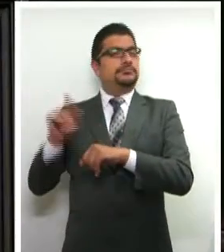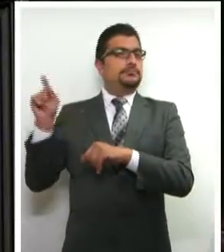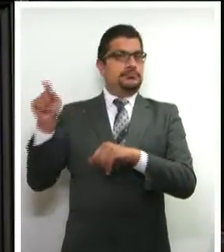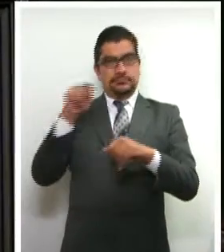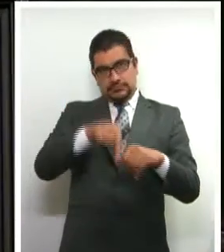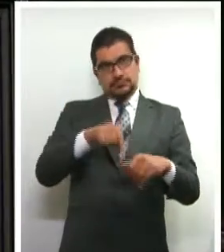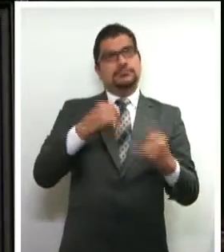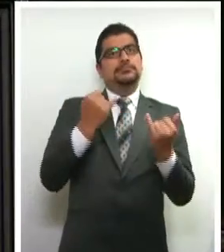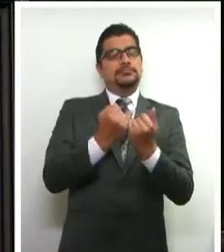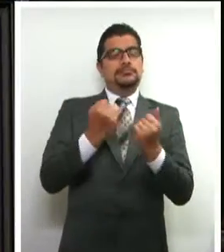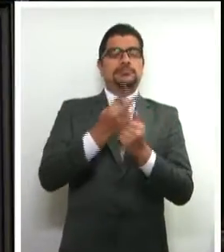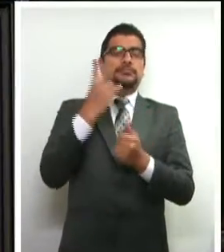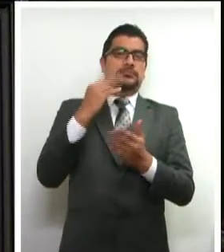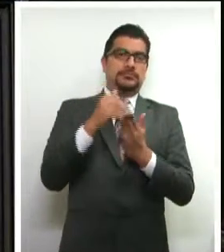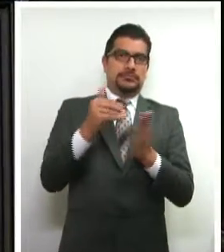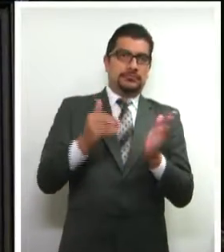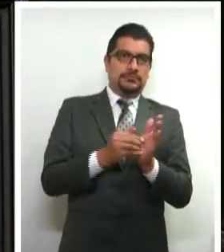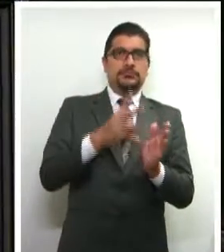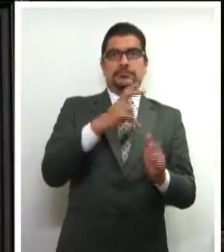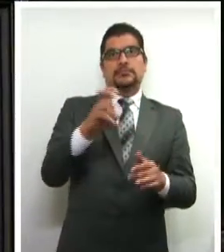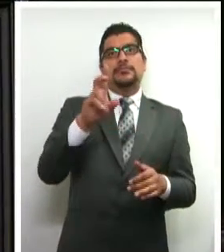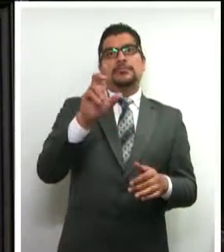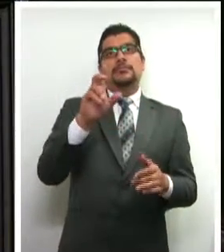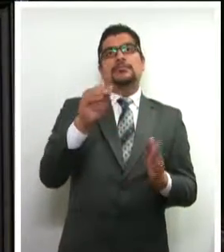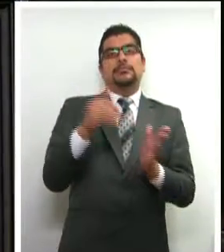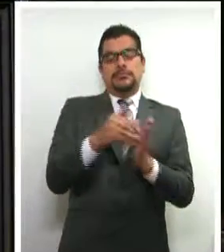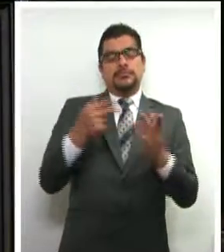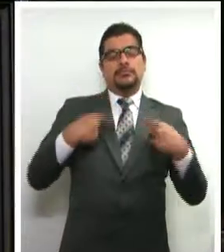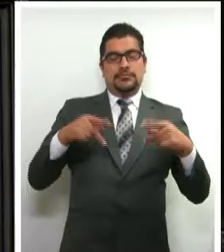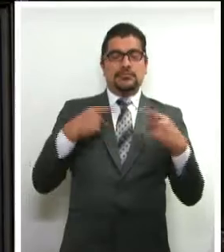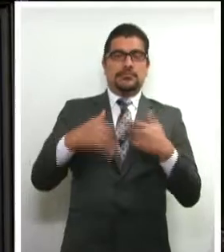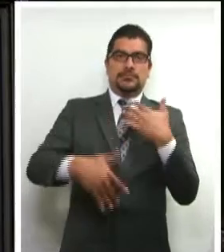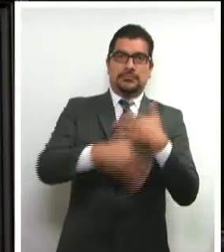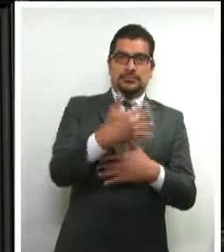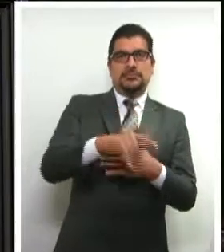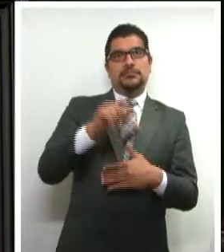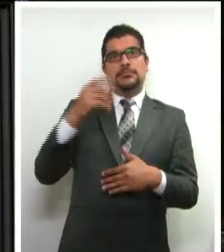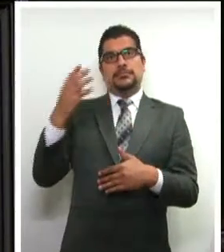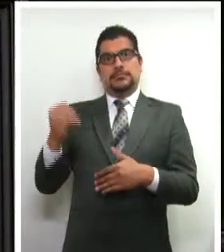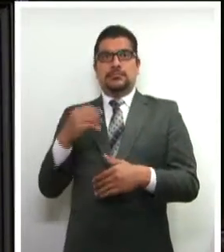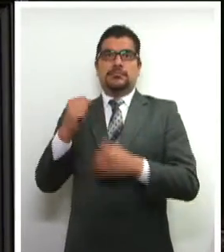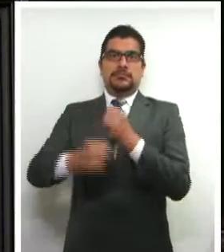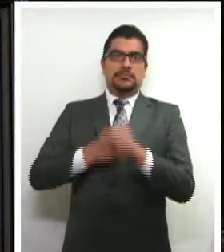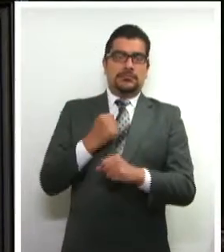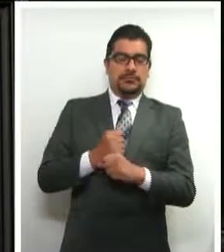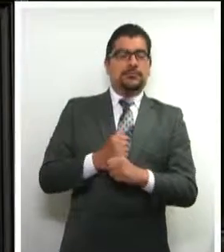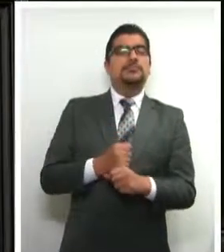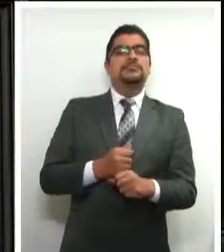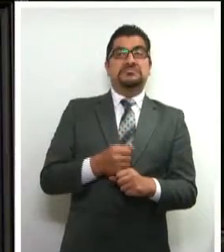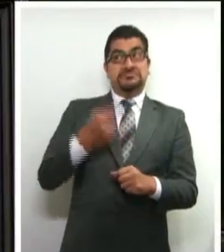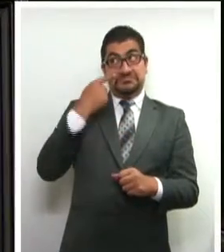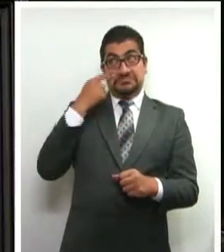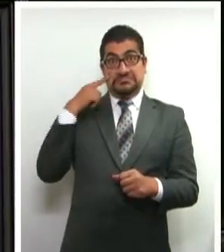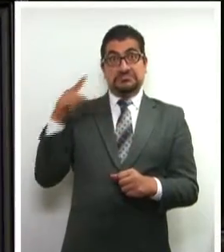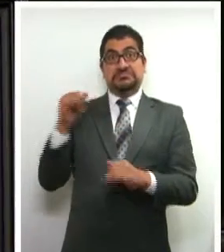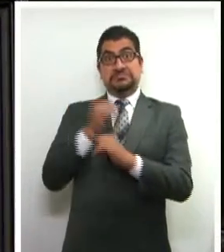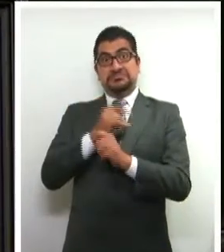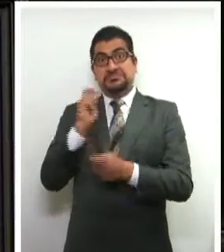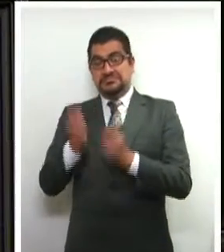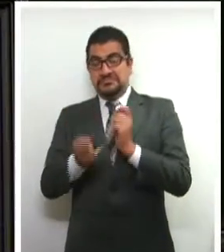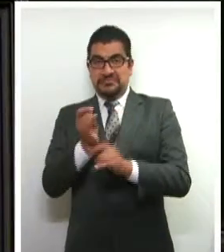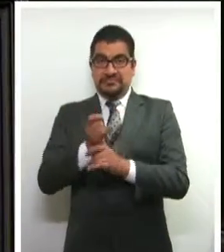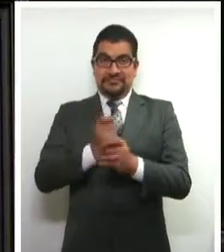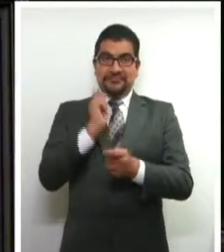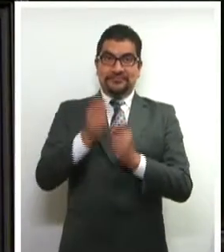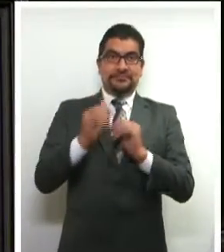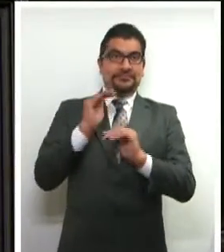Poco más de 2.200.000 personas entre 15 y 29 años. Según el informe especial sobre